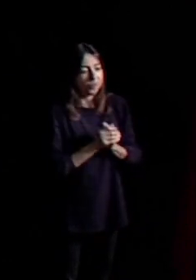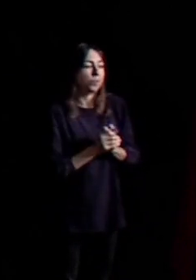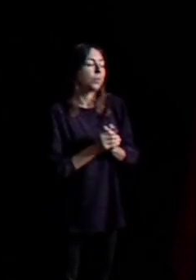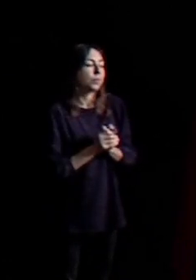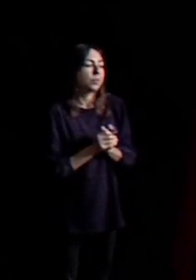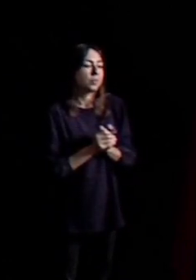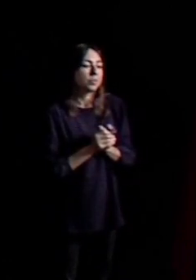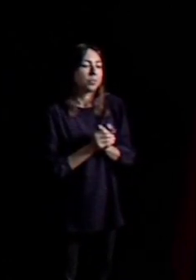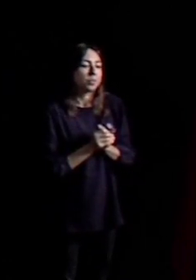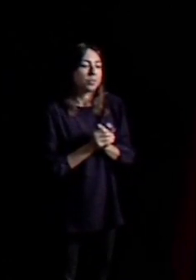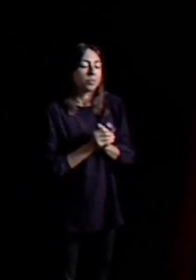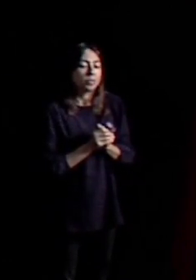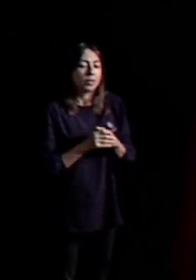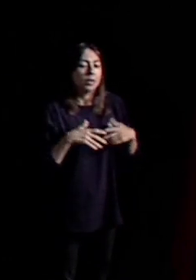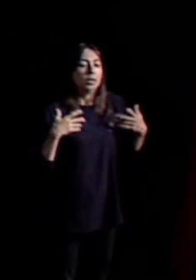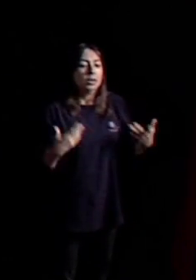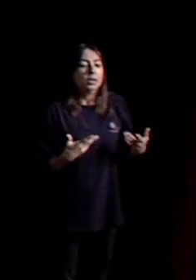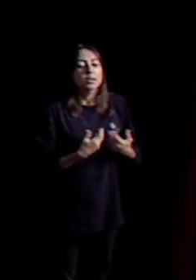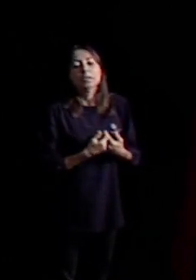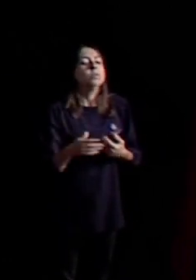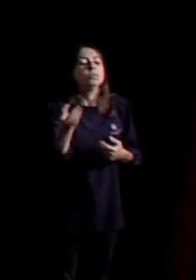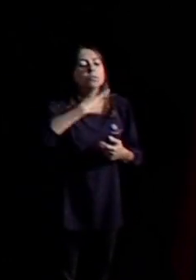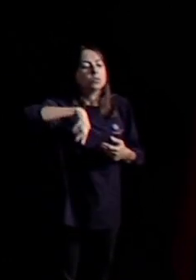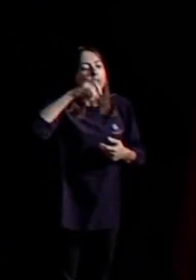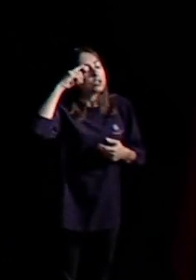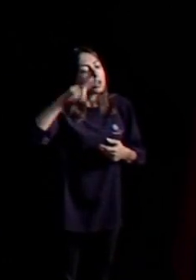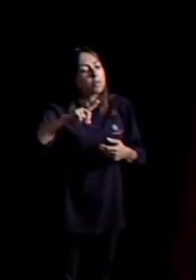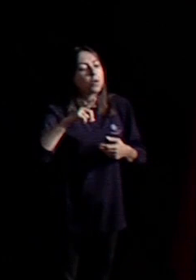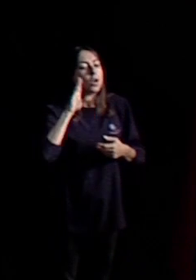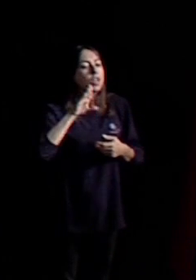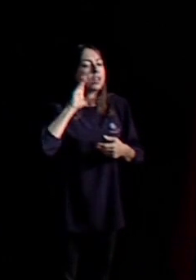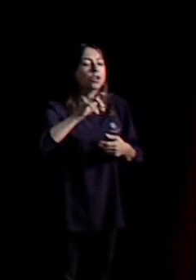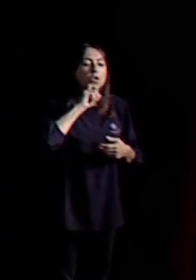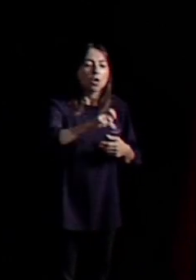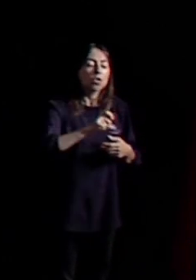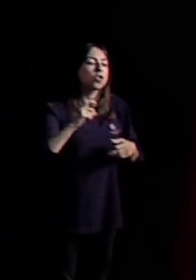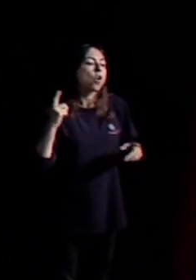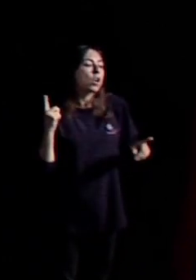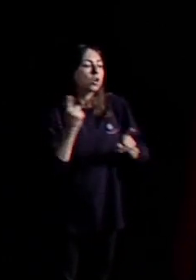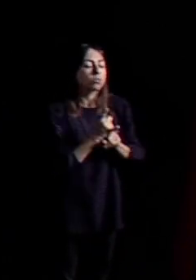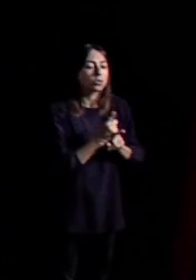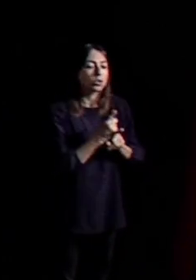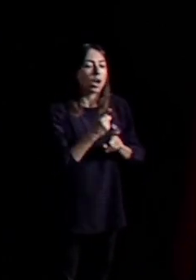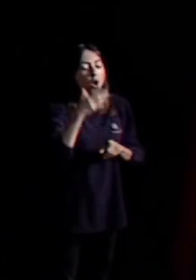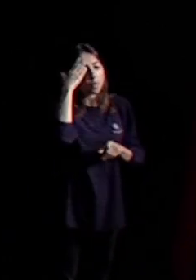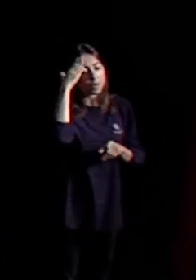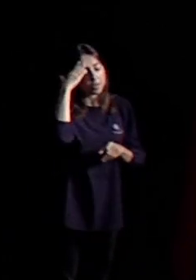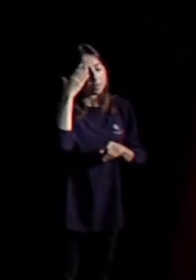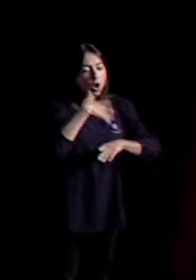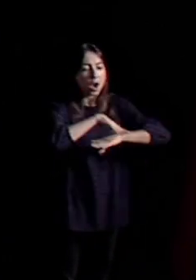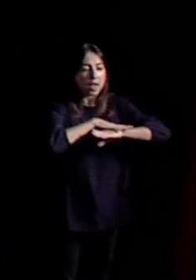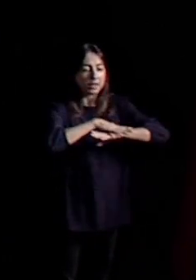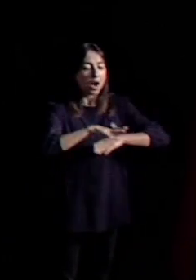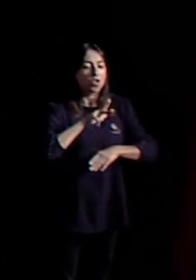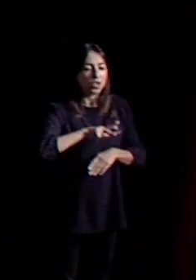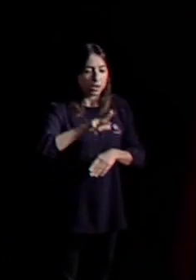va más rápido. Bueno, todos sabemos que los delitos de odio atentan contra los principios del Estado de